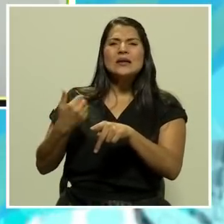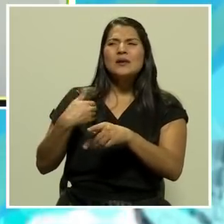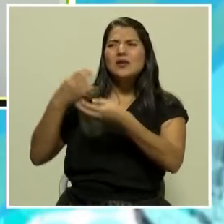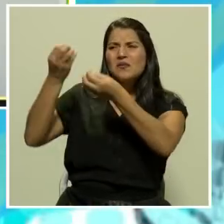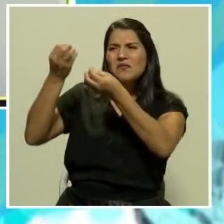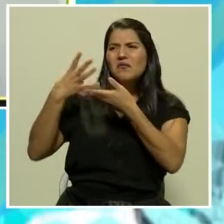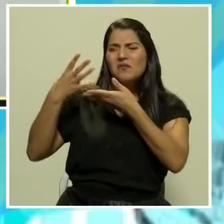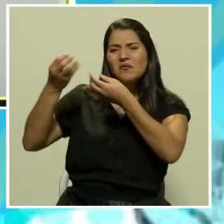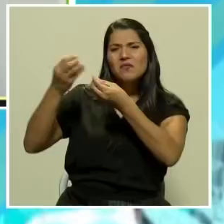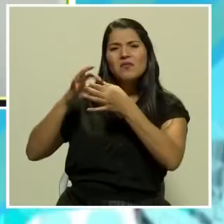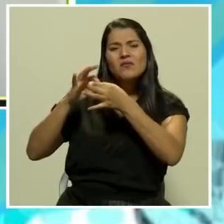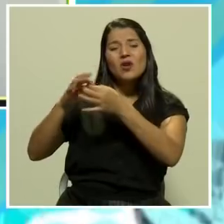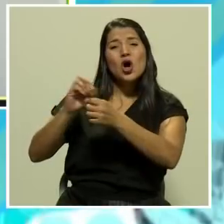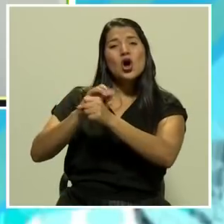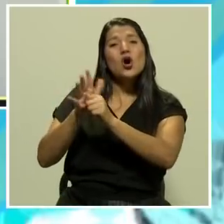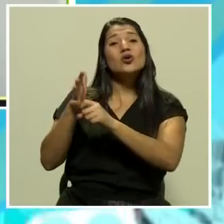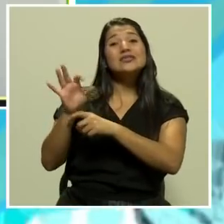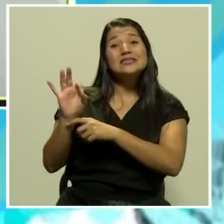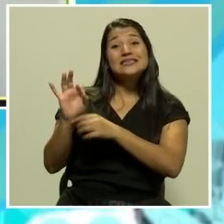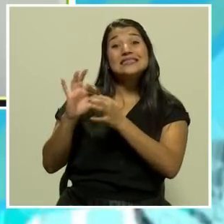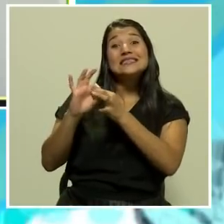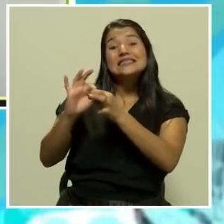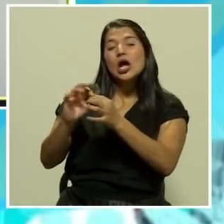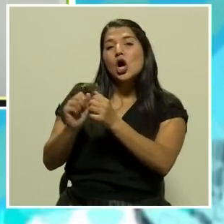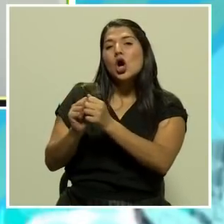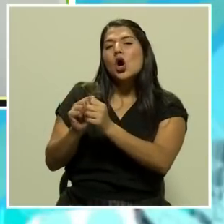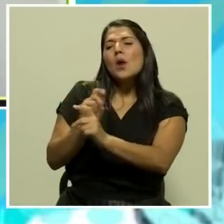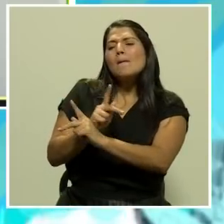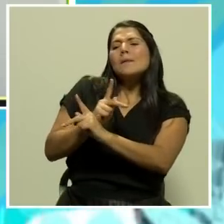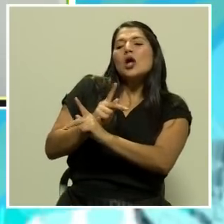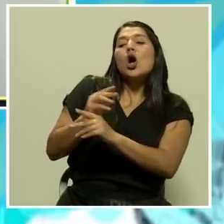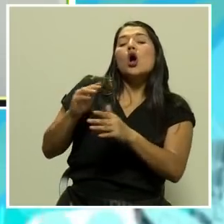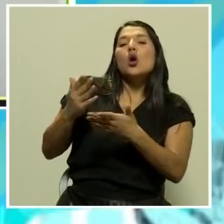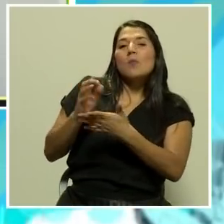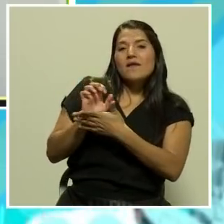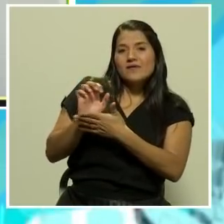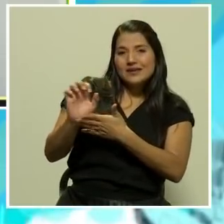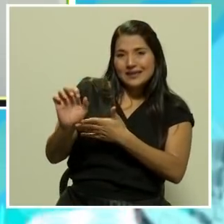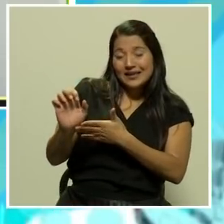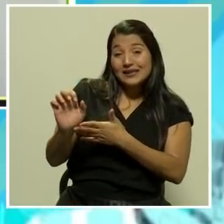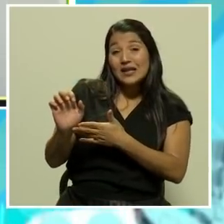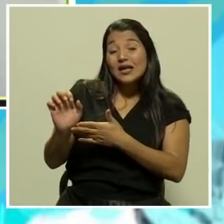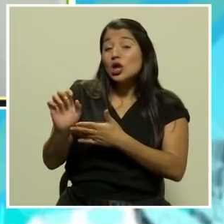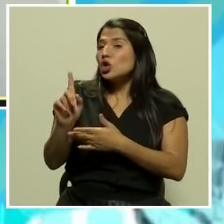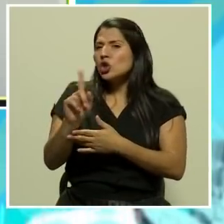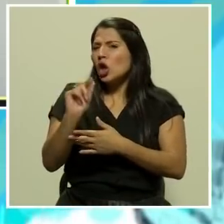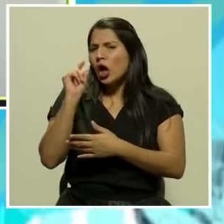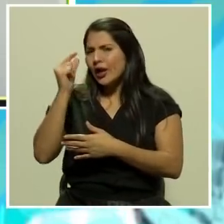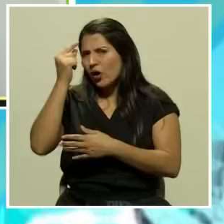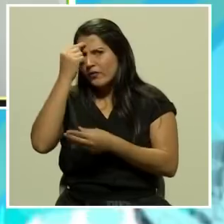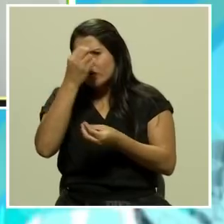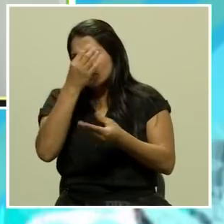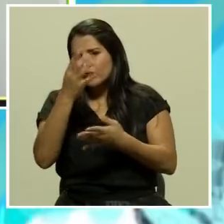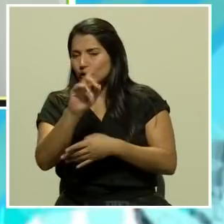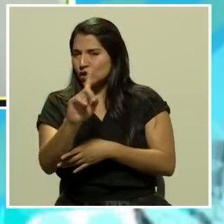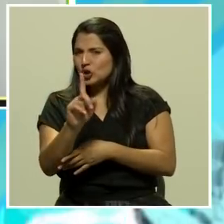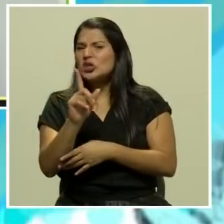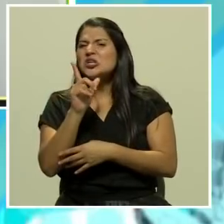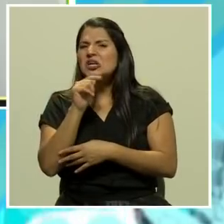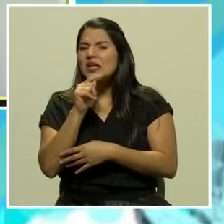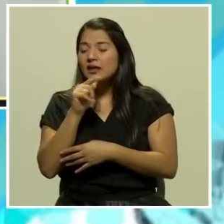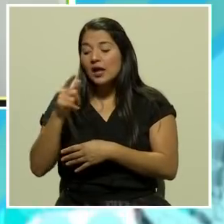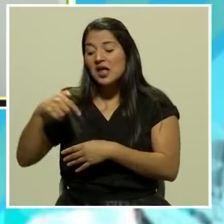el COVID-19 en cuanto a prevención de diferentes grupos que somos independientes, grupos profesionales